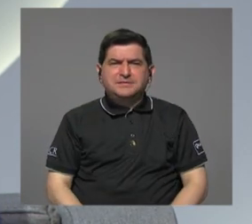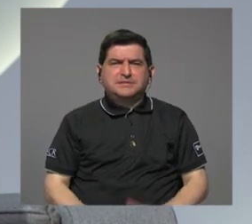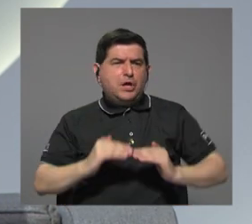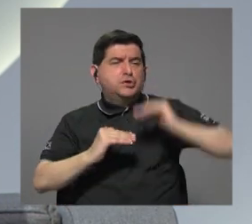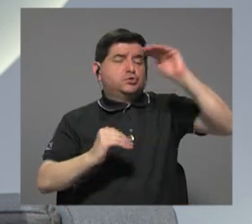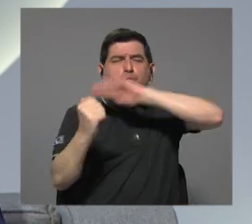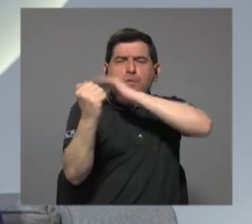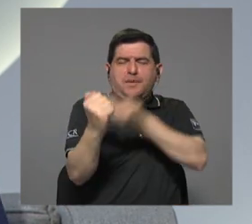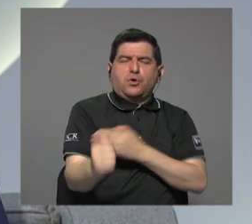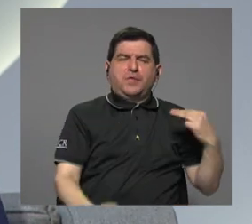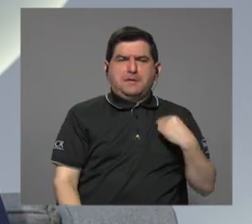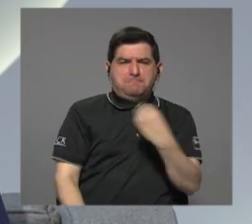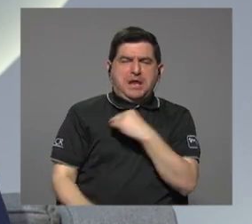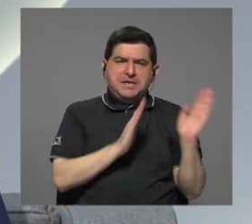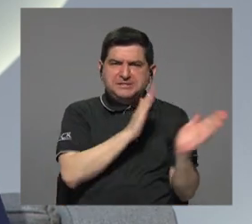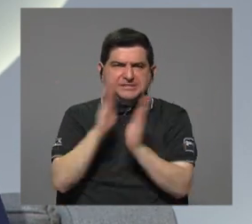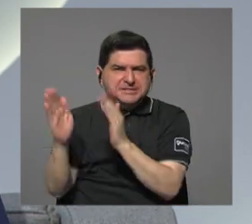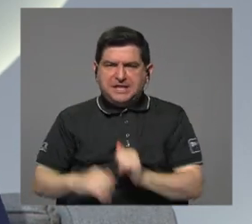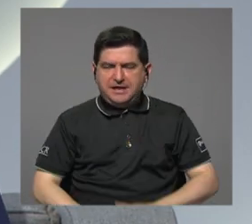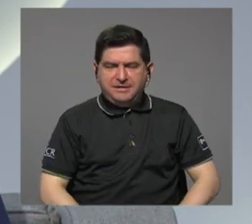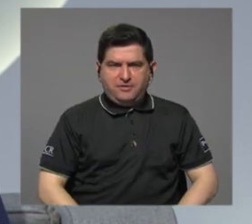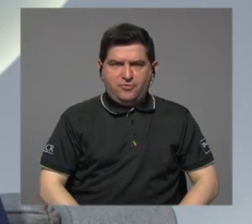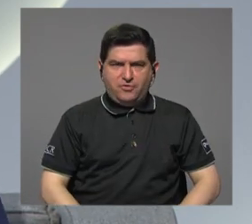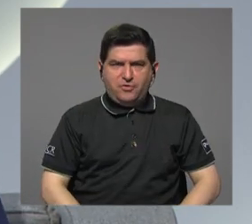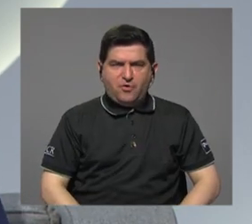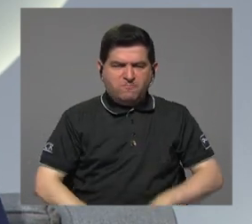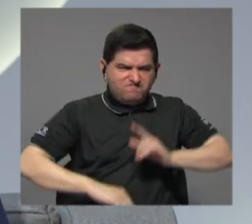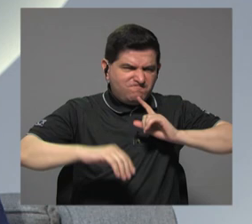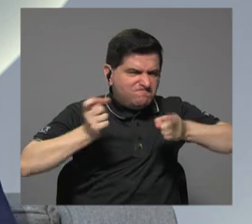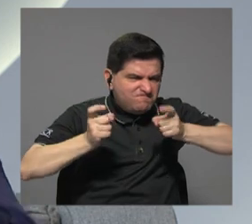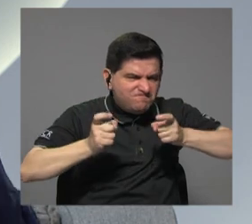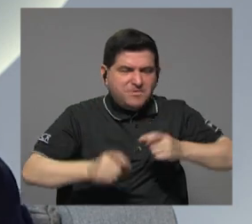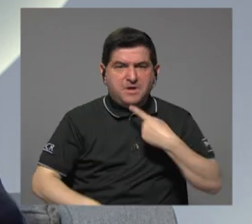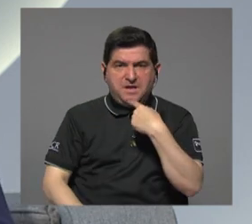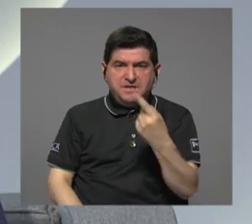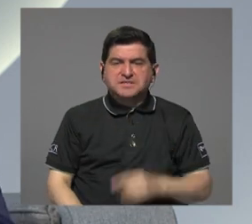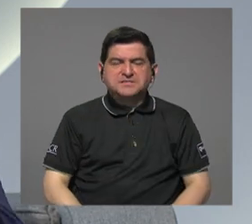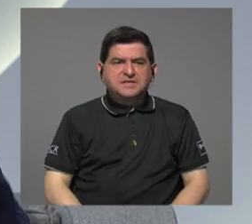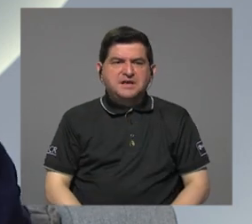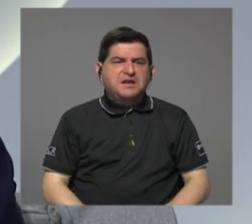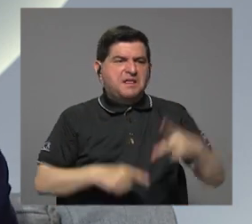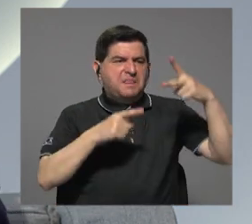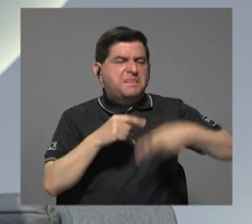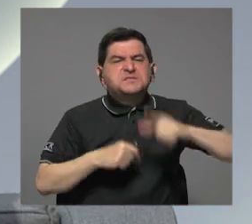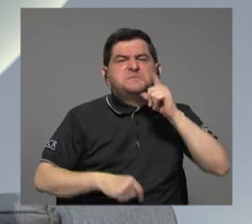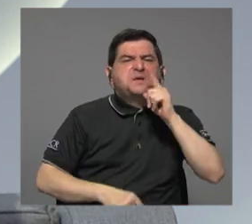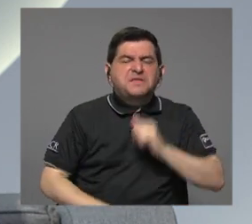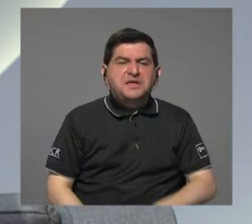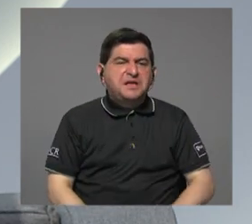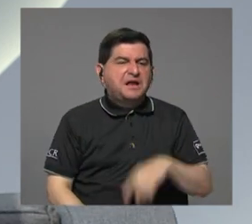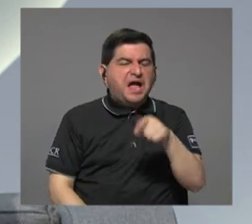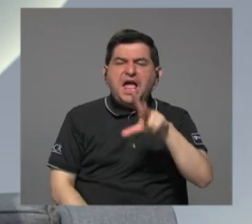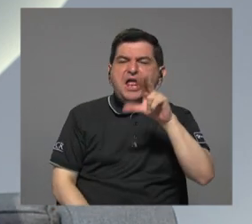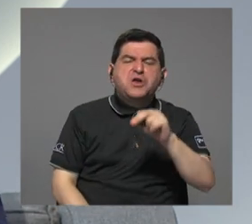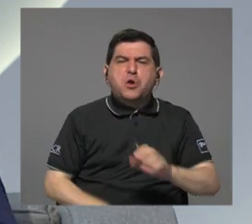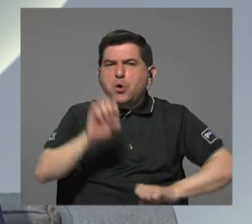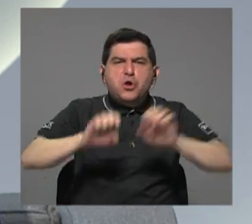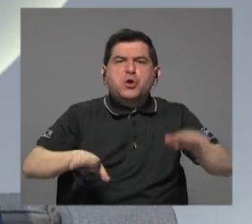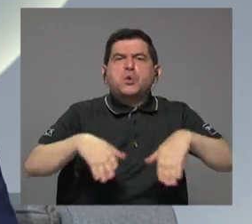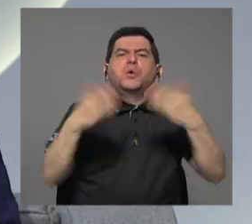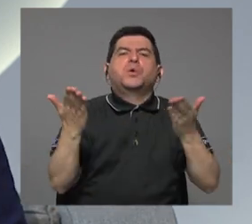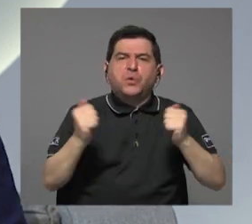del mideplán y demás que va a regir y va a decir a quién se despide a quien no como se evalúa